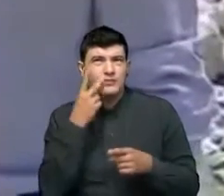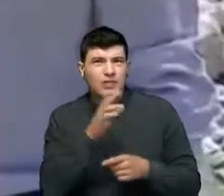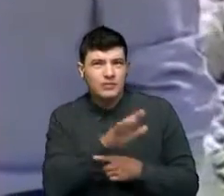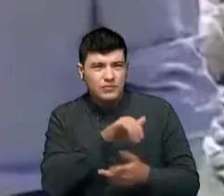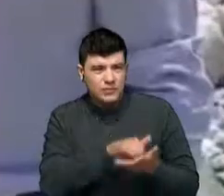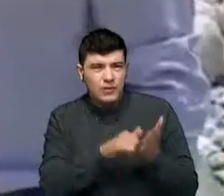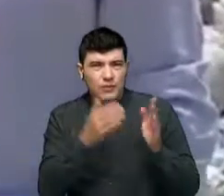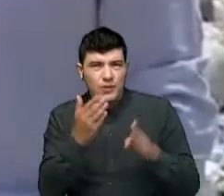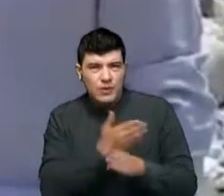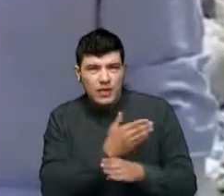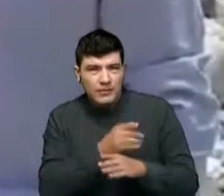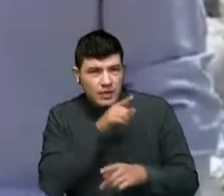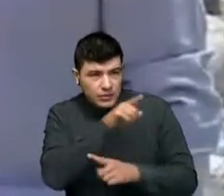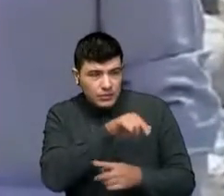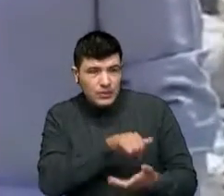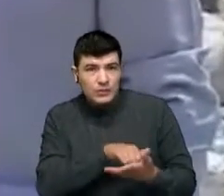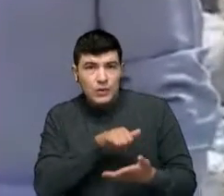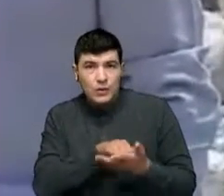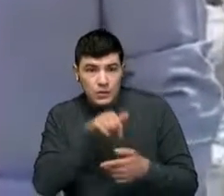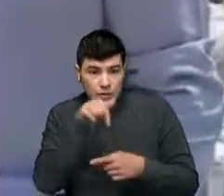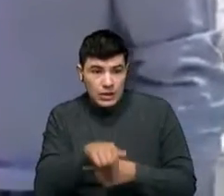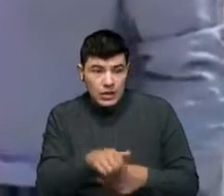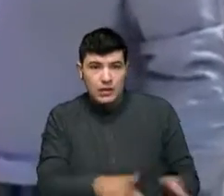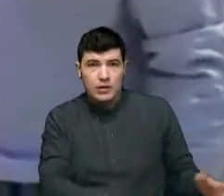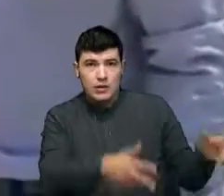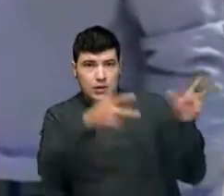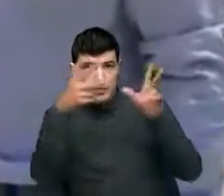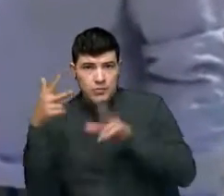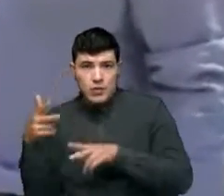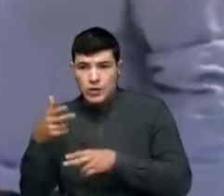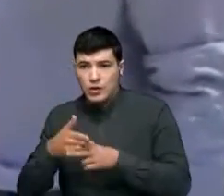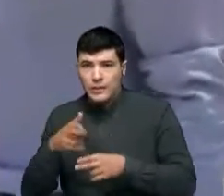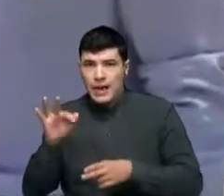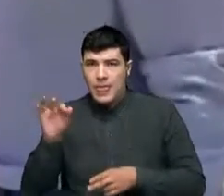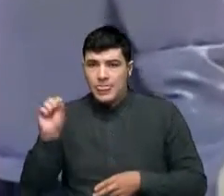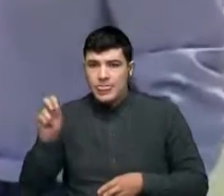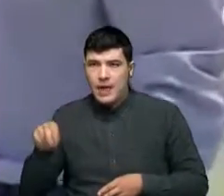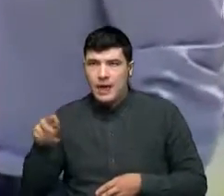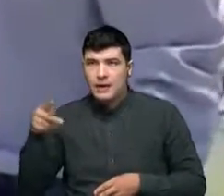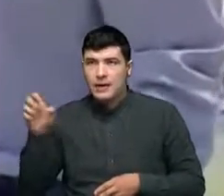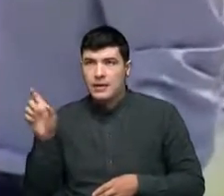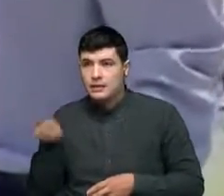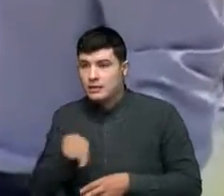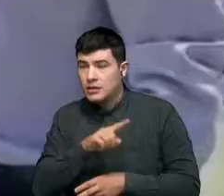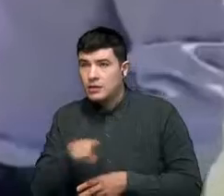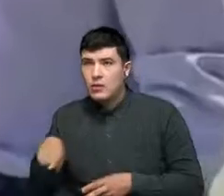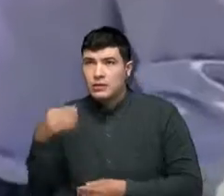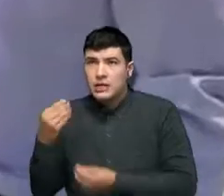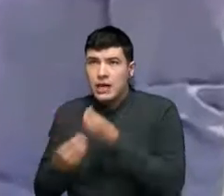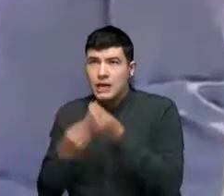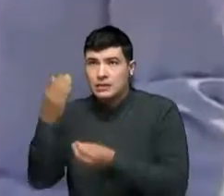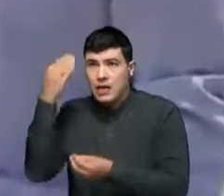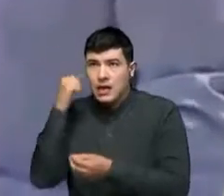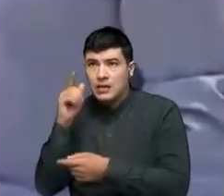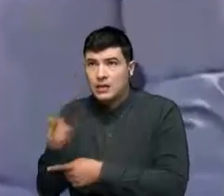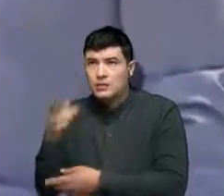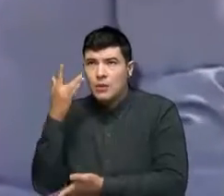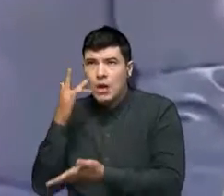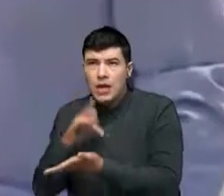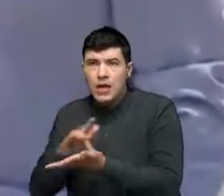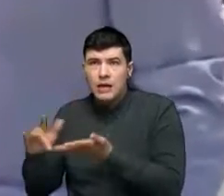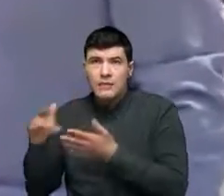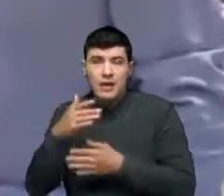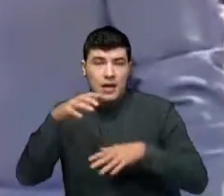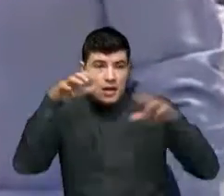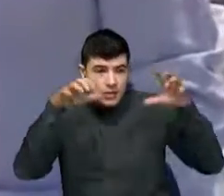vemos aquí hoy este puente a la altura de la zona conocida como el tanque si no se hubiera hecho este dragado como ustedes lo pueden ver con las lluvias